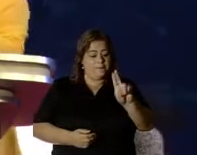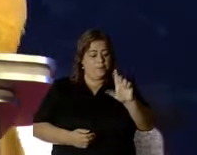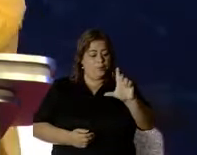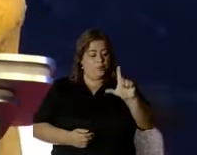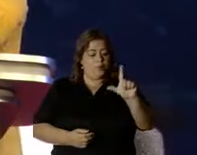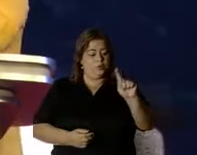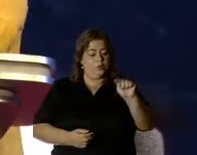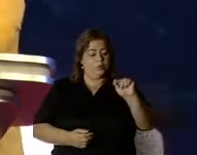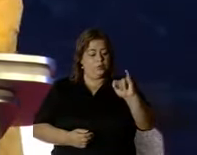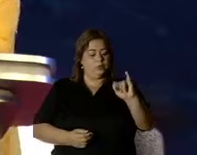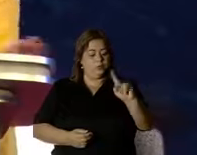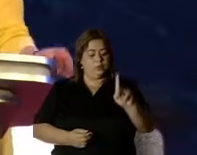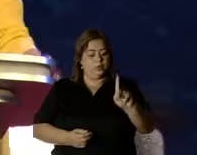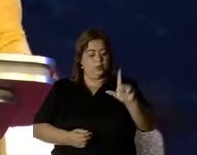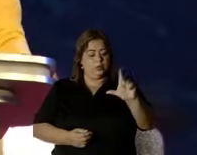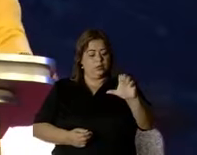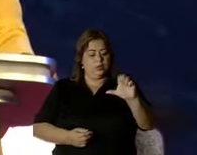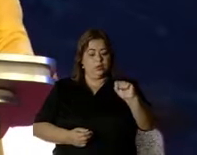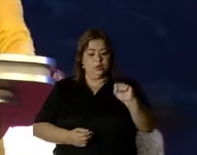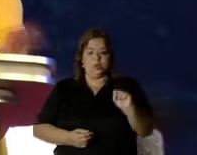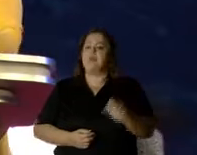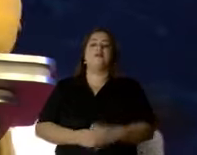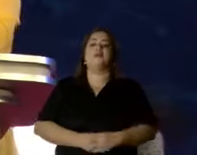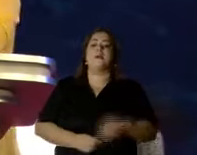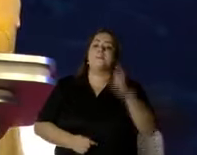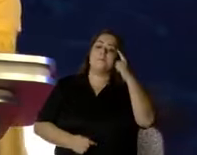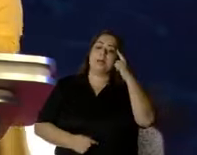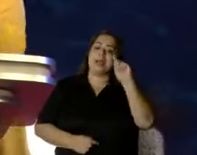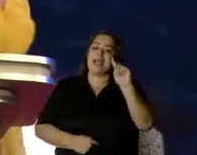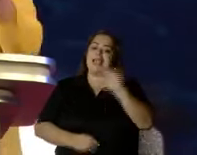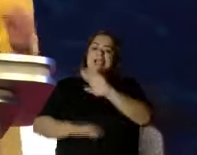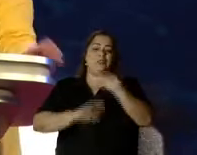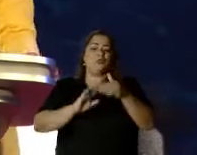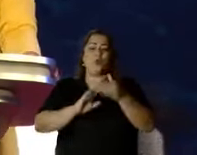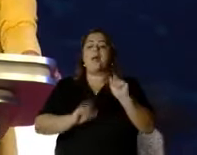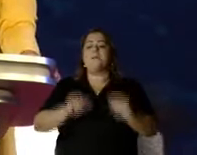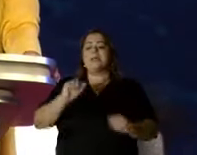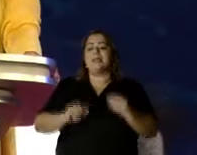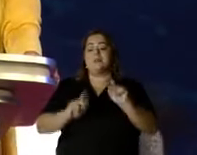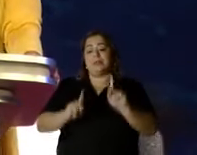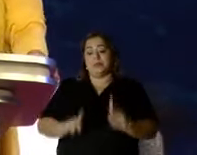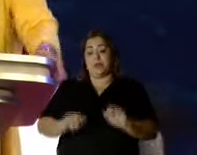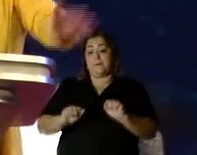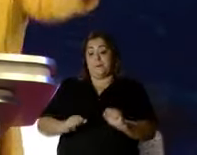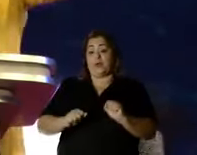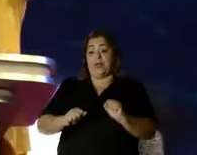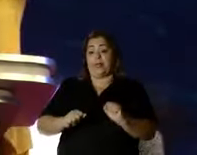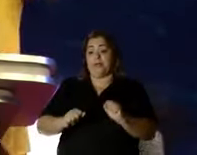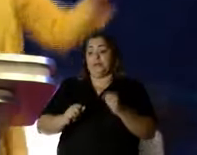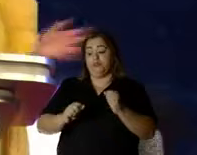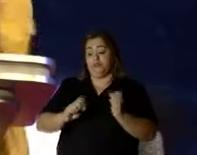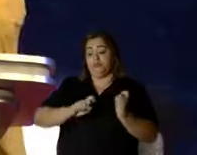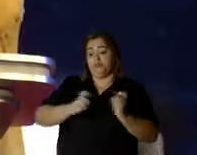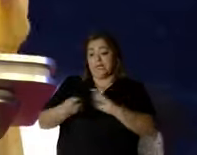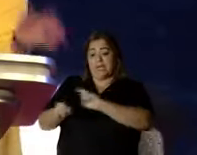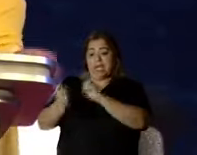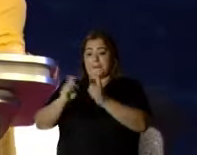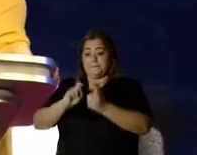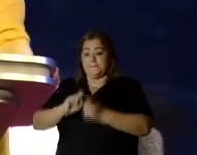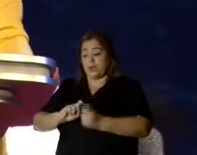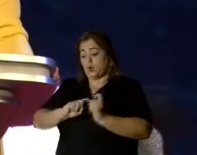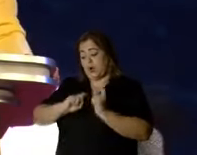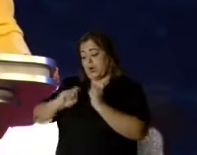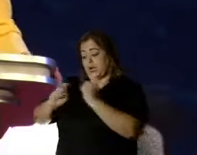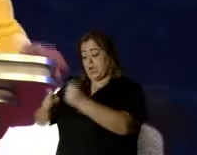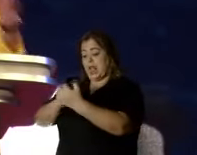ellos. Esta vez vienen preparados con todo para que no se le escape nadie, amén, porque éramos tantos, ¿verdad?, en esa